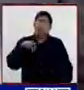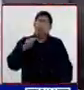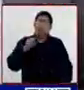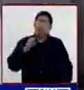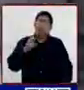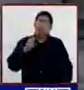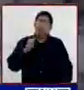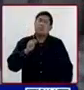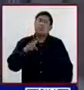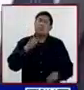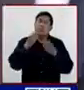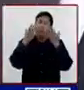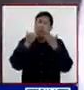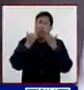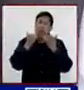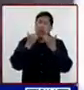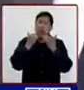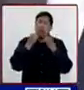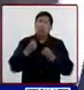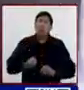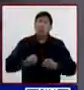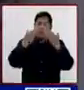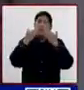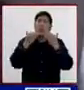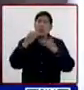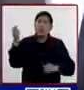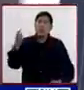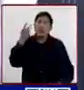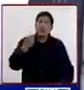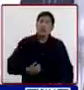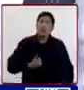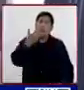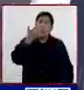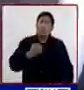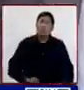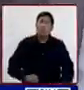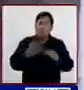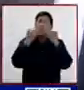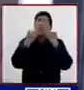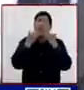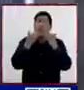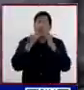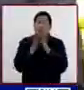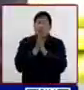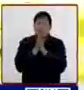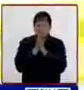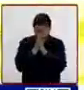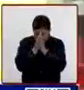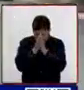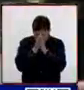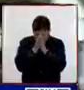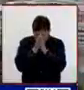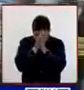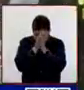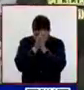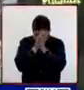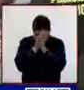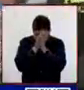muchas gracias. Doy gracias a Bolivisión, muchas gracias, señor. Dios es grande.